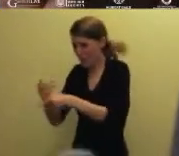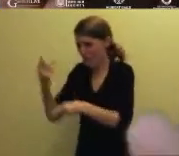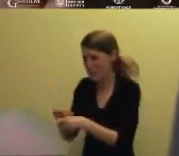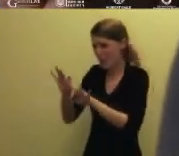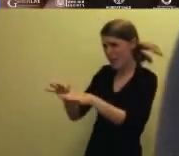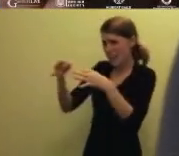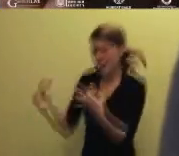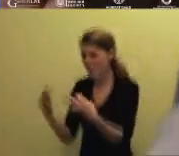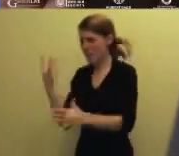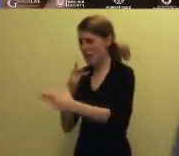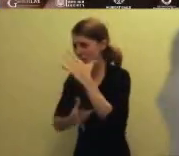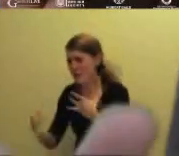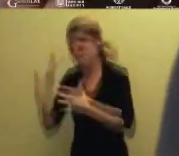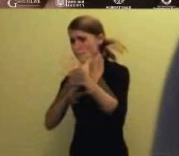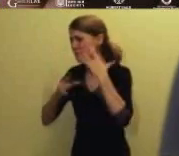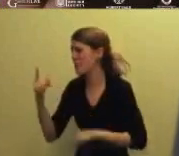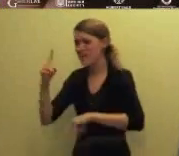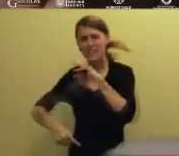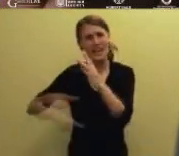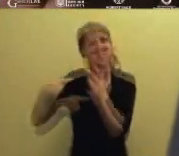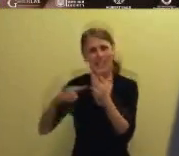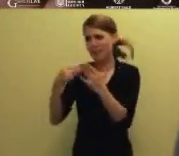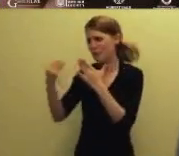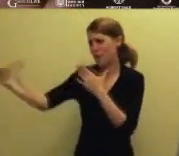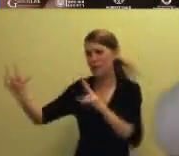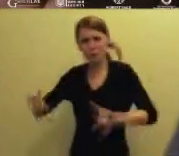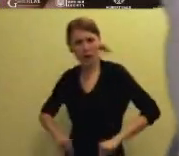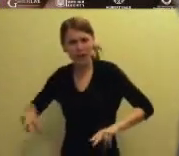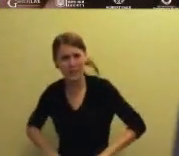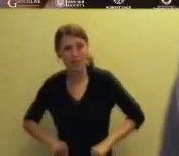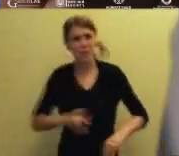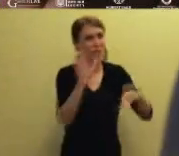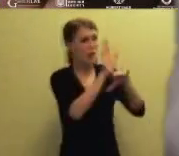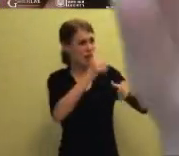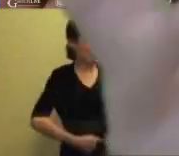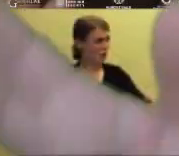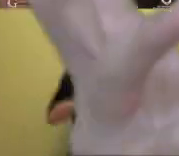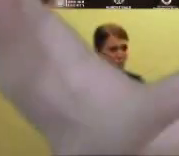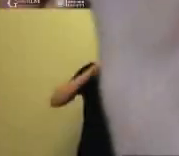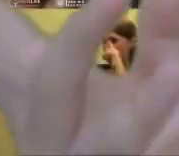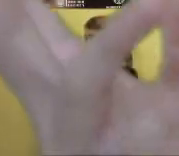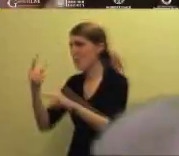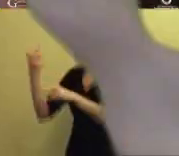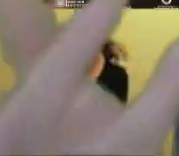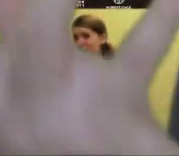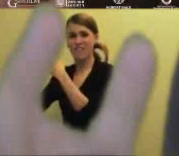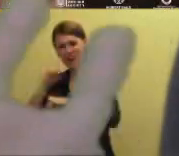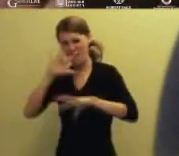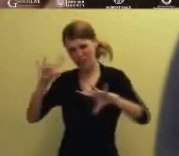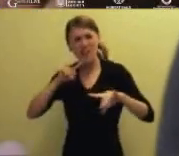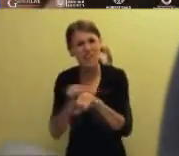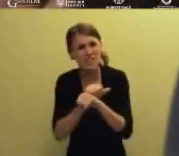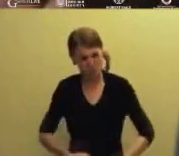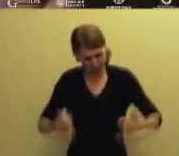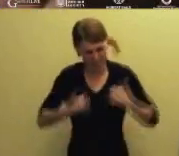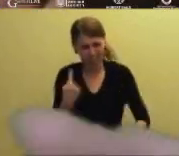la parte pues no es que repito no hay subtítulos nadie te está apretando nada sino que lo vas a ver todo a través de la acción y tú irás bueno pero occidental y si ya no es el lenguaje